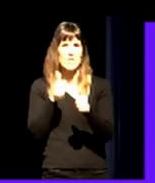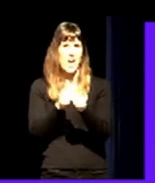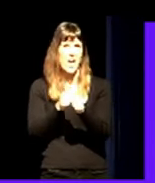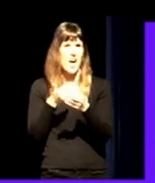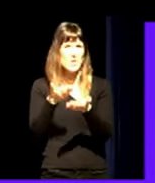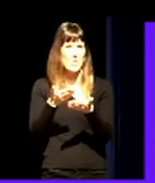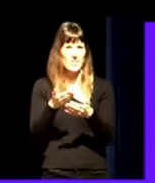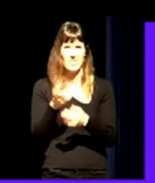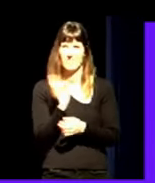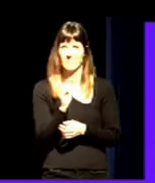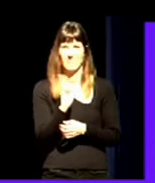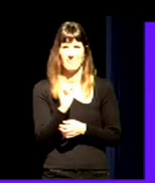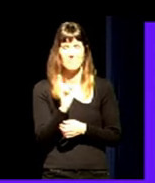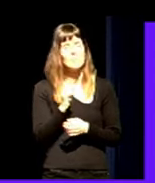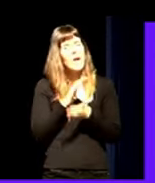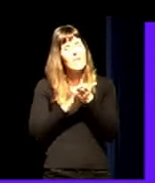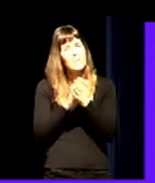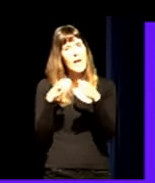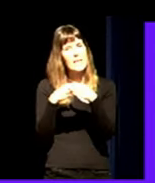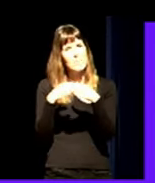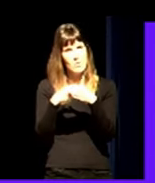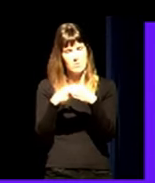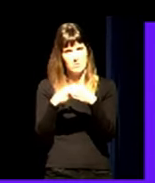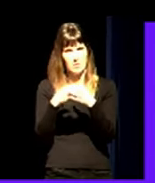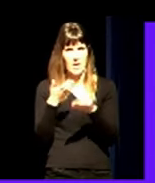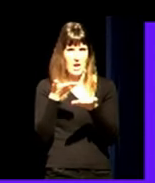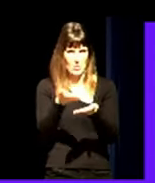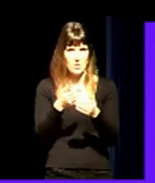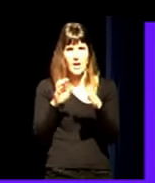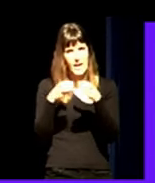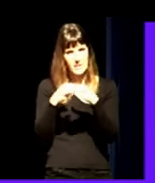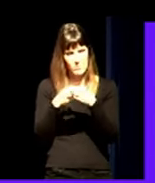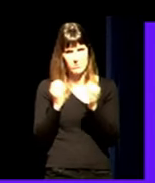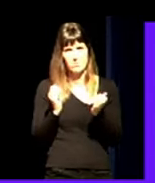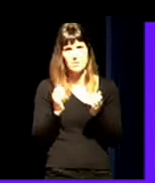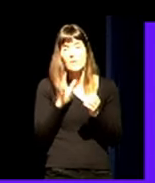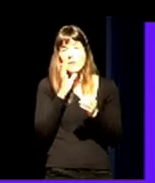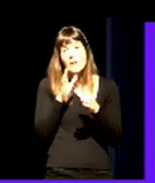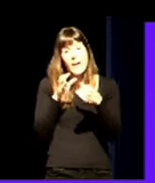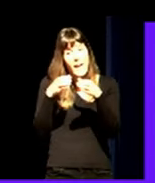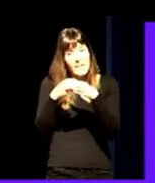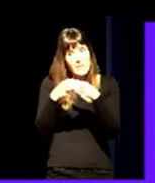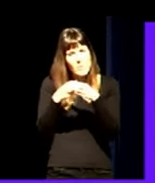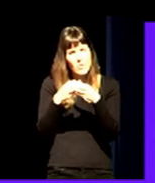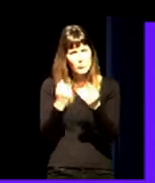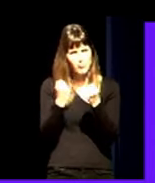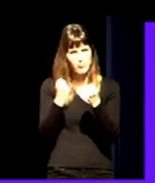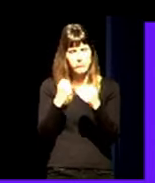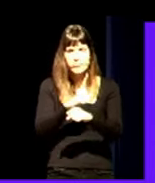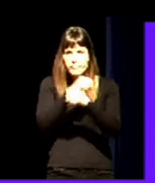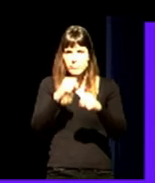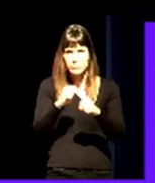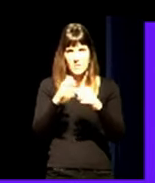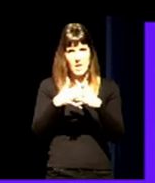Nosotros no hablamos de alumnos ayudantes, nosotros hablamos de equipos de ayuda. ¿Por qué? Porque pensamos que el equipo es más fuerte, es más potente, es